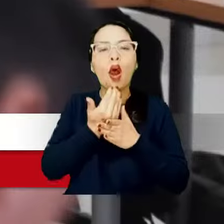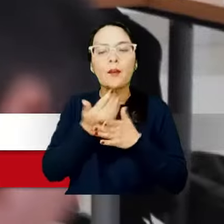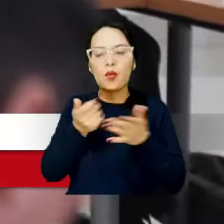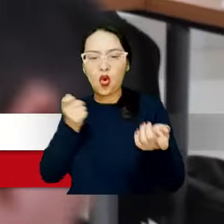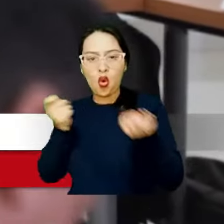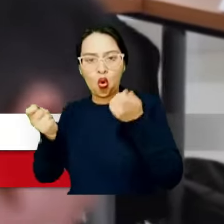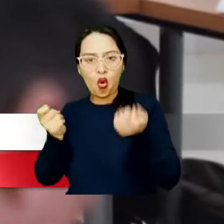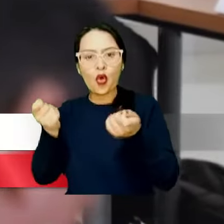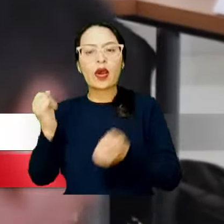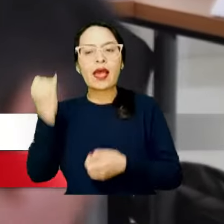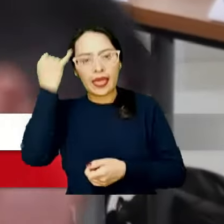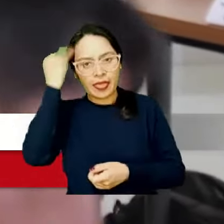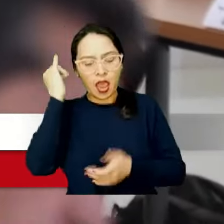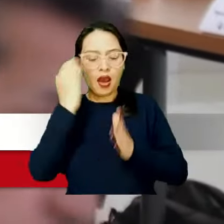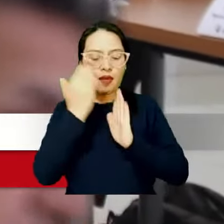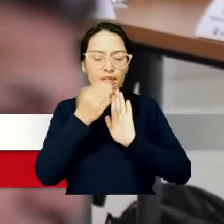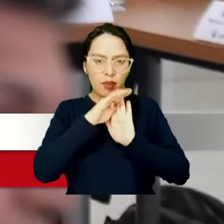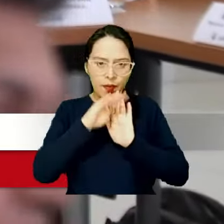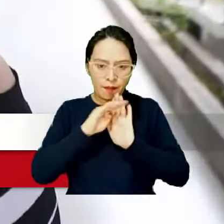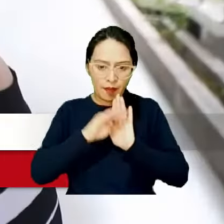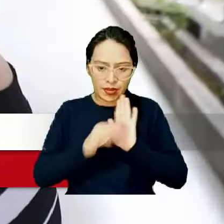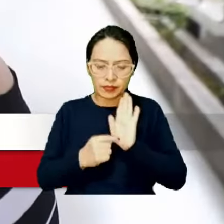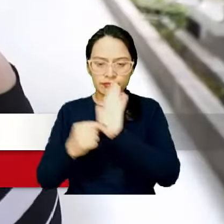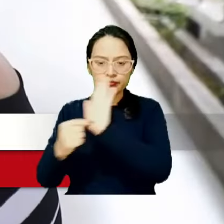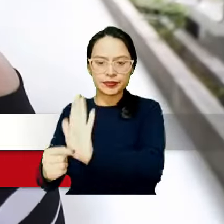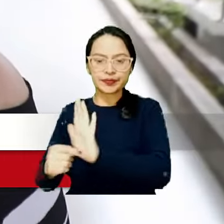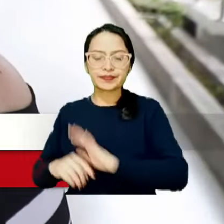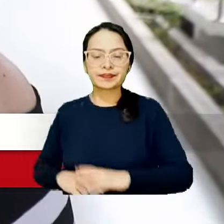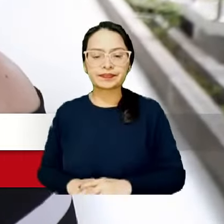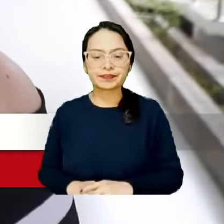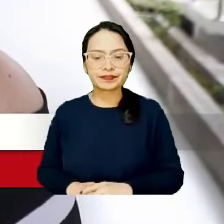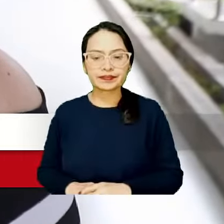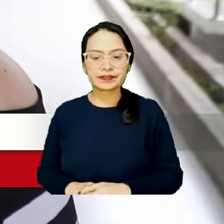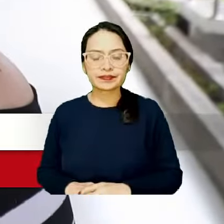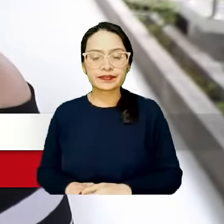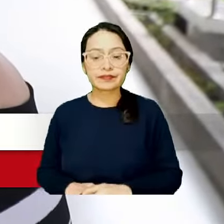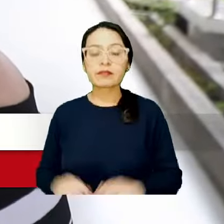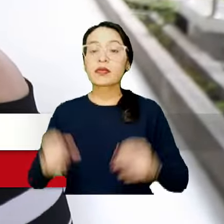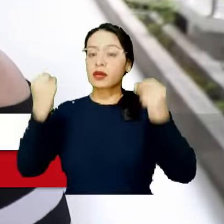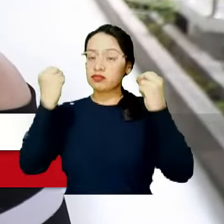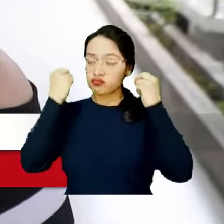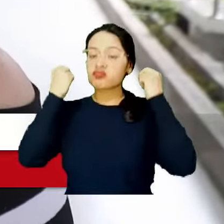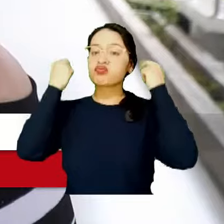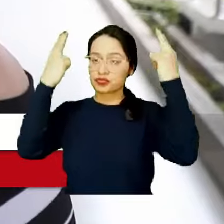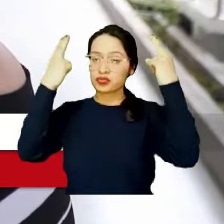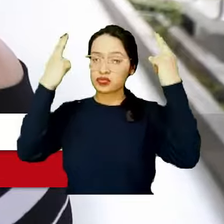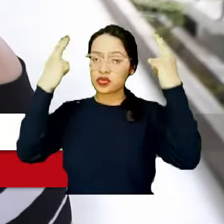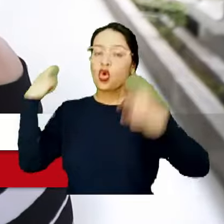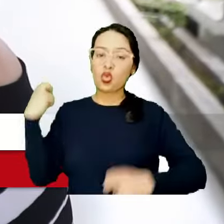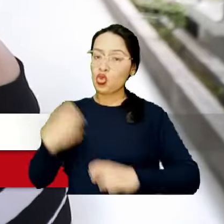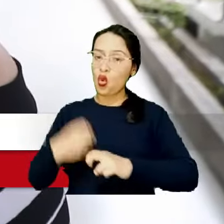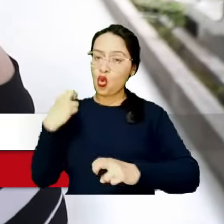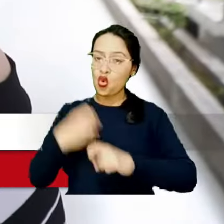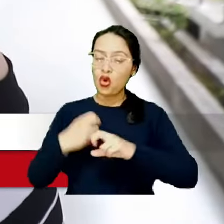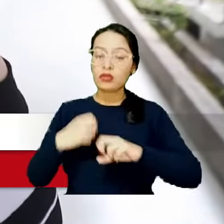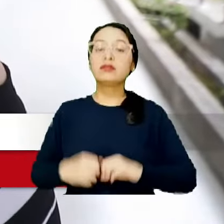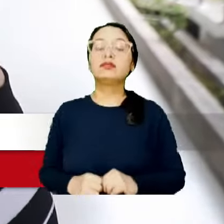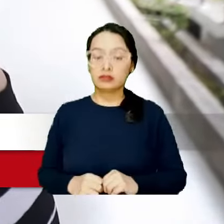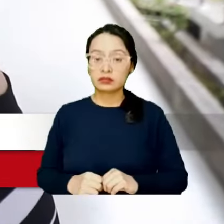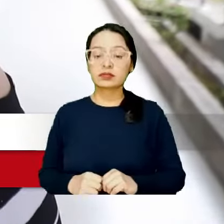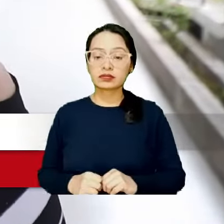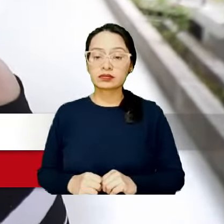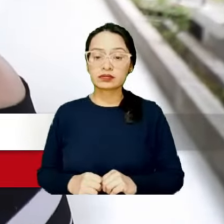quedar en la reserva de este grupo de trabajo. Vamos a actuar en mucha fuerza en ciertas áreas y de